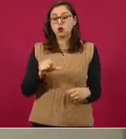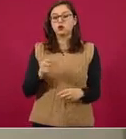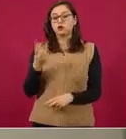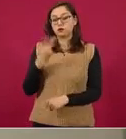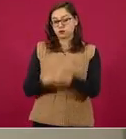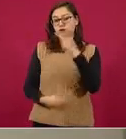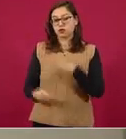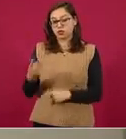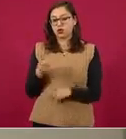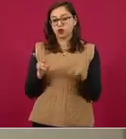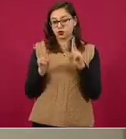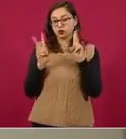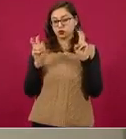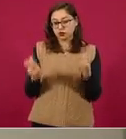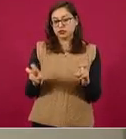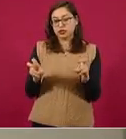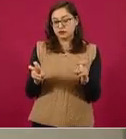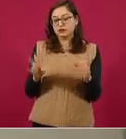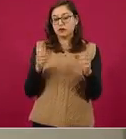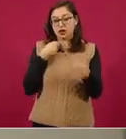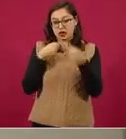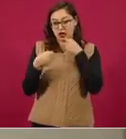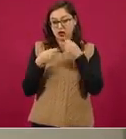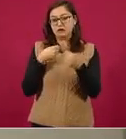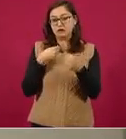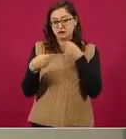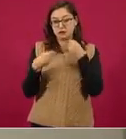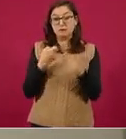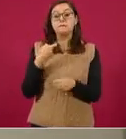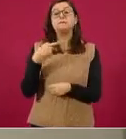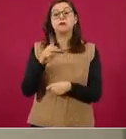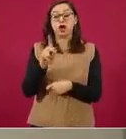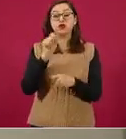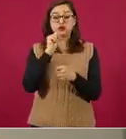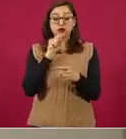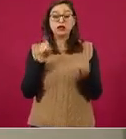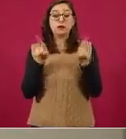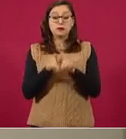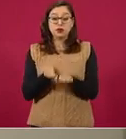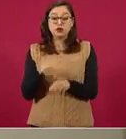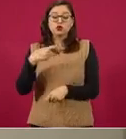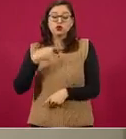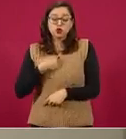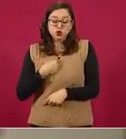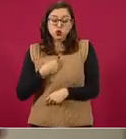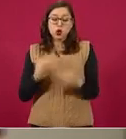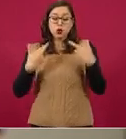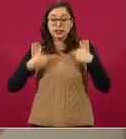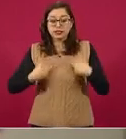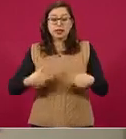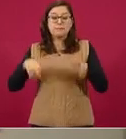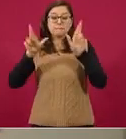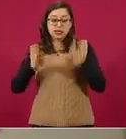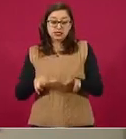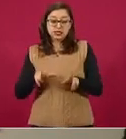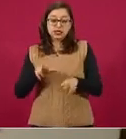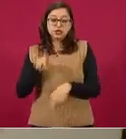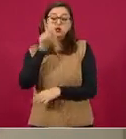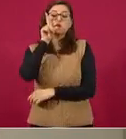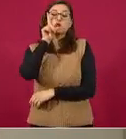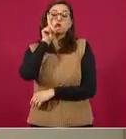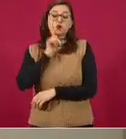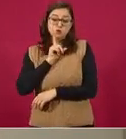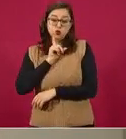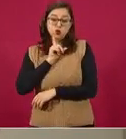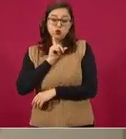pues vengo a ser la voz de esta mujer. Voy a dar pues voz, Ciudad